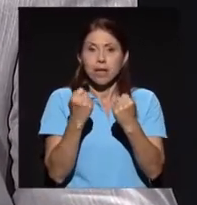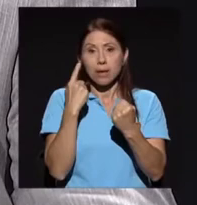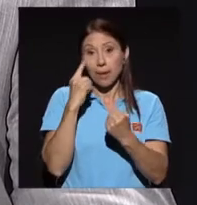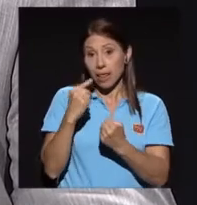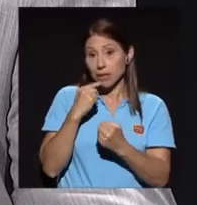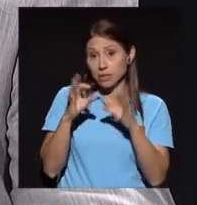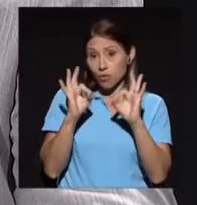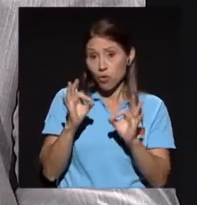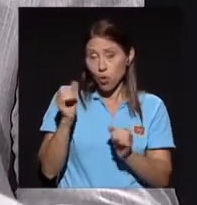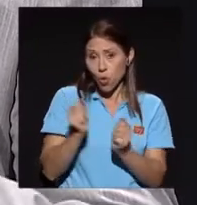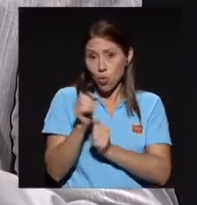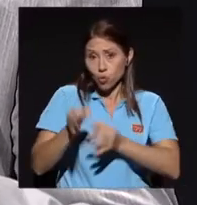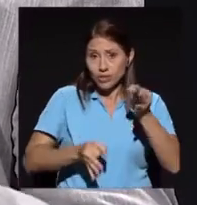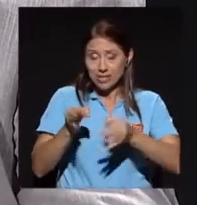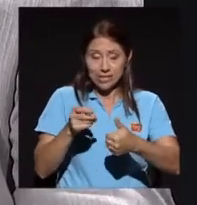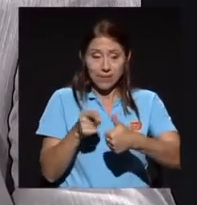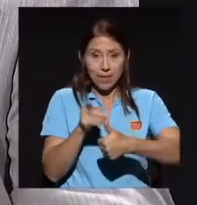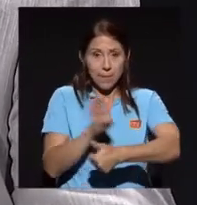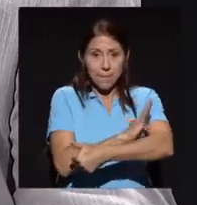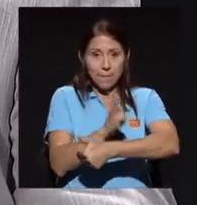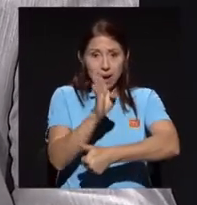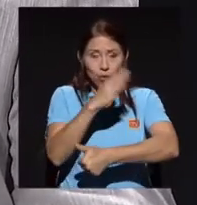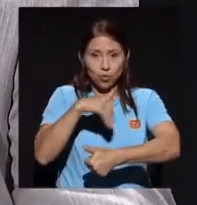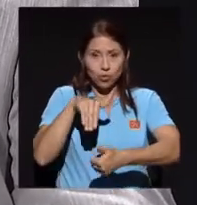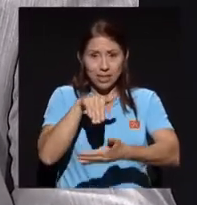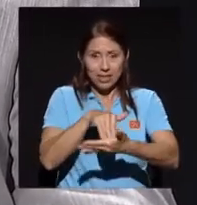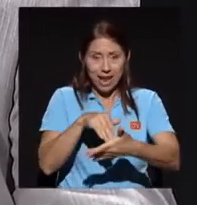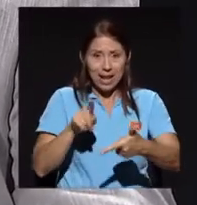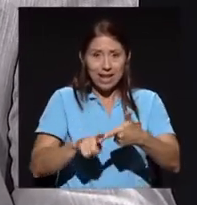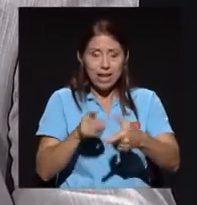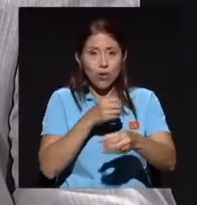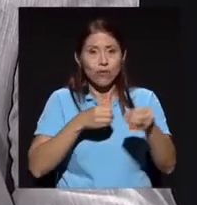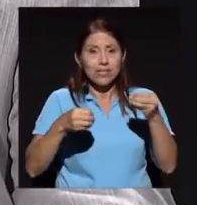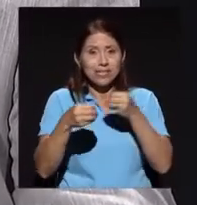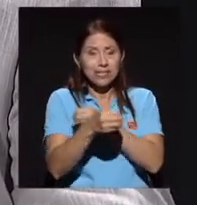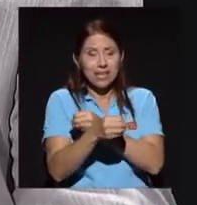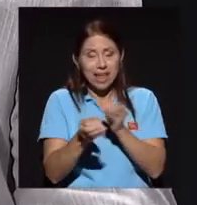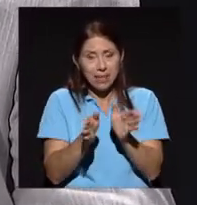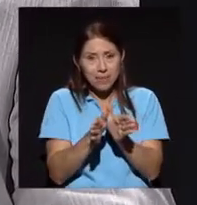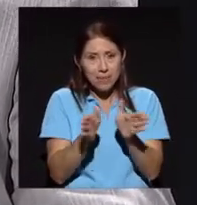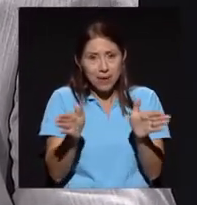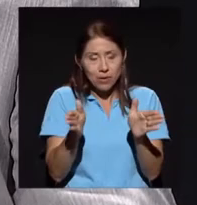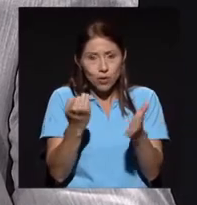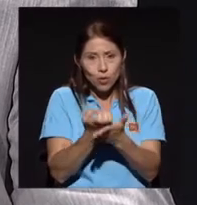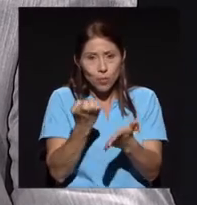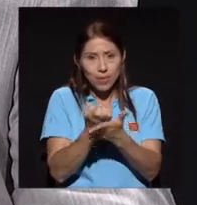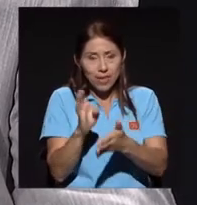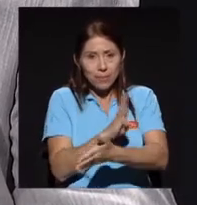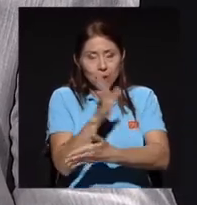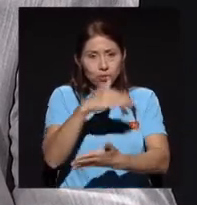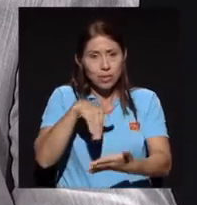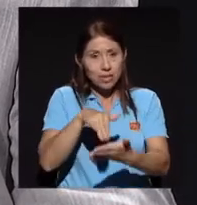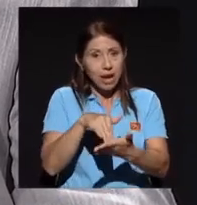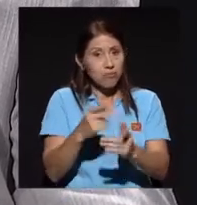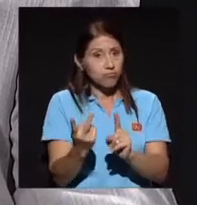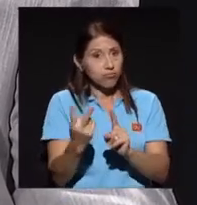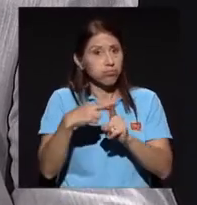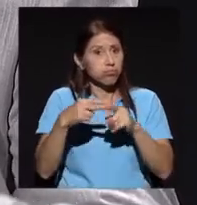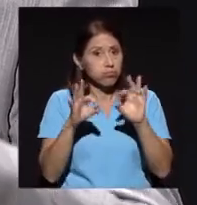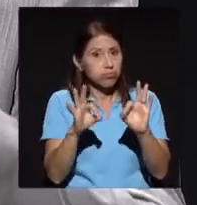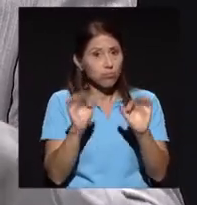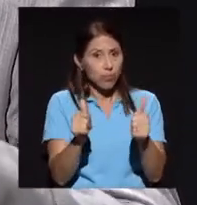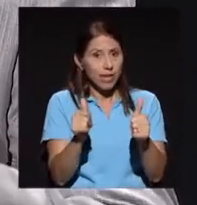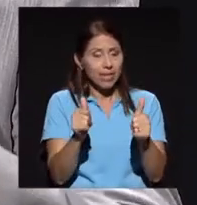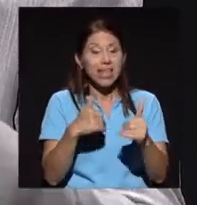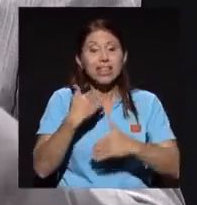de la Dirección de Macroeconomía del Banco Central lo ha venido implementando muy bien, porque después con el tiempo en otros proyectos de